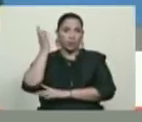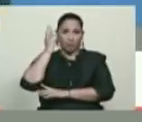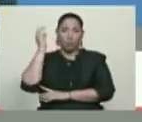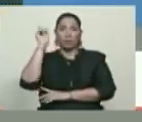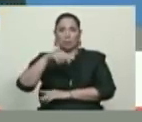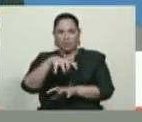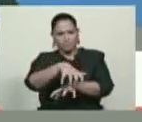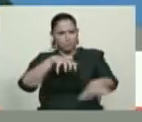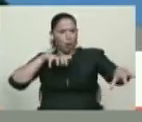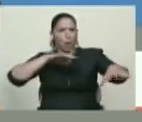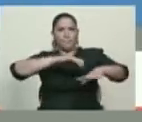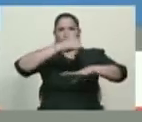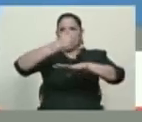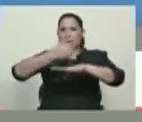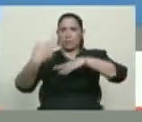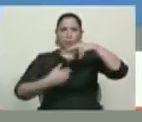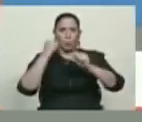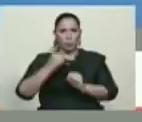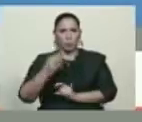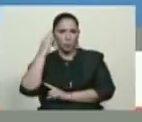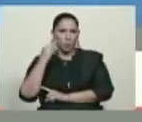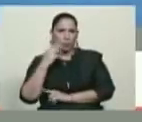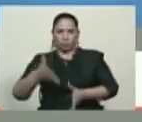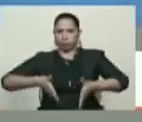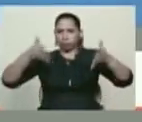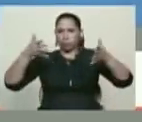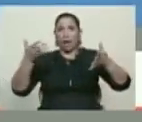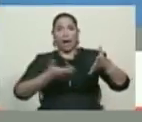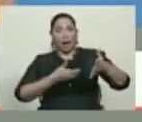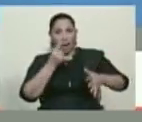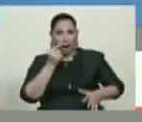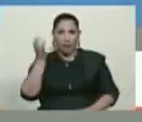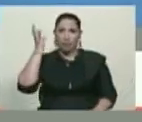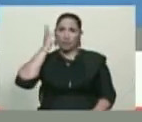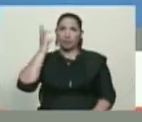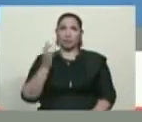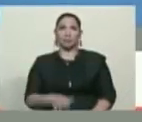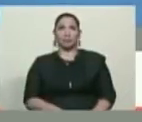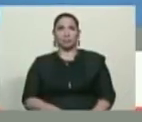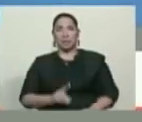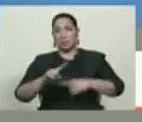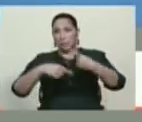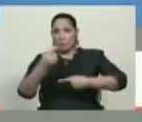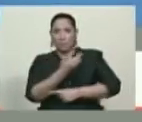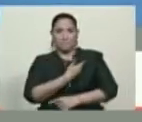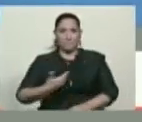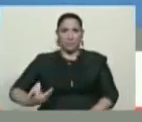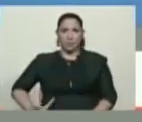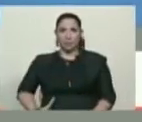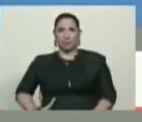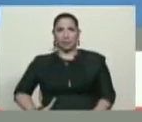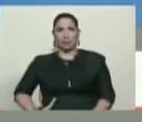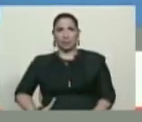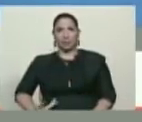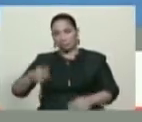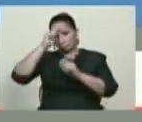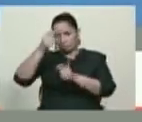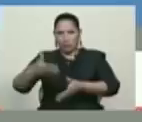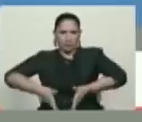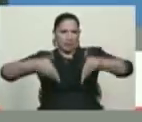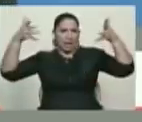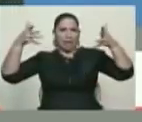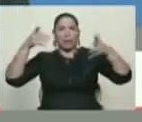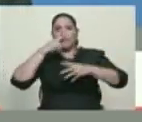amplia mayoría para la revolución bolivariana, de alcaldes, alcaldesas, luego de presidente, gana el presidente Maduro